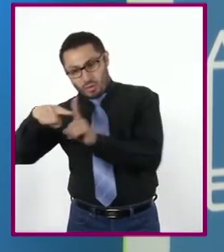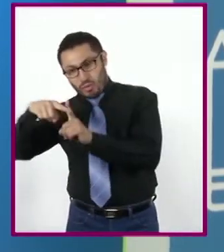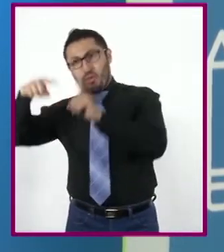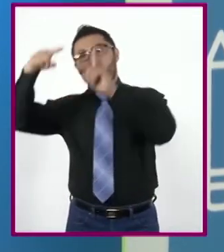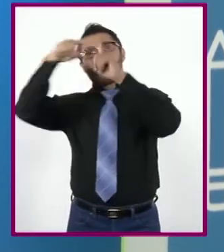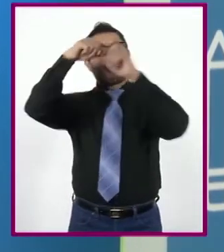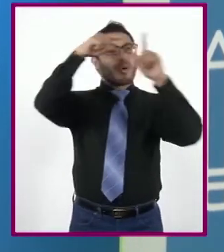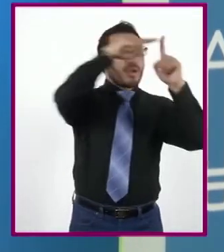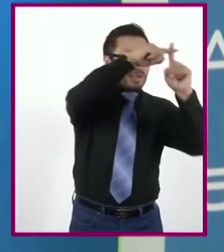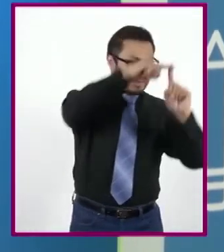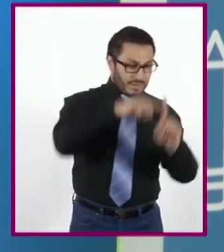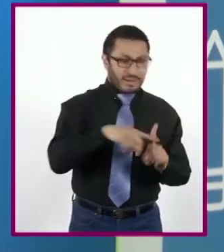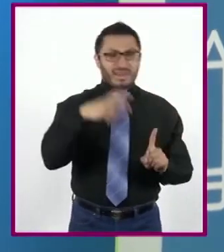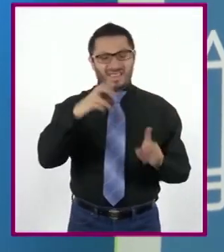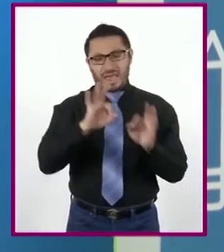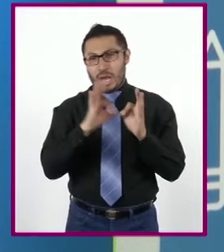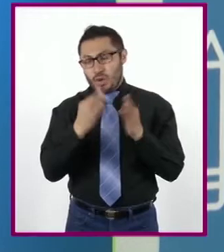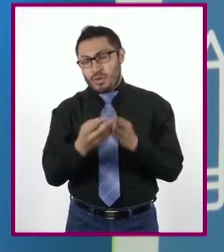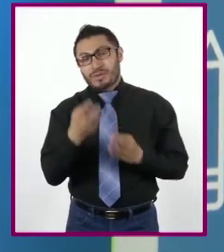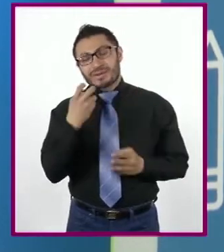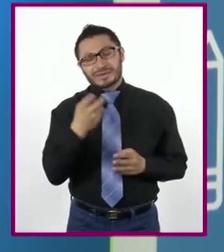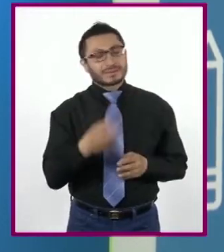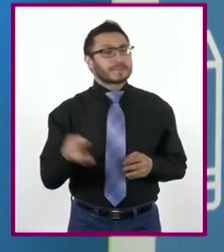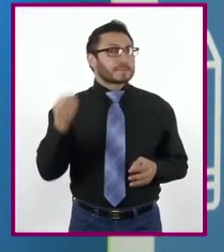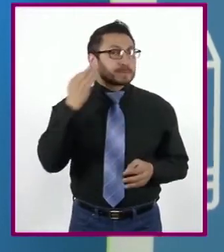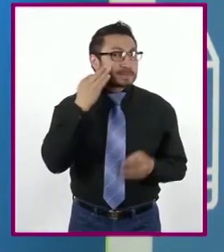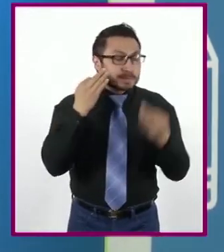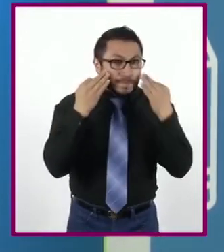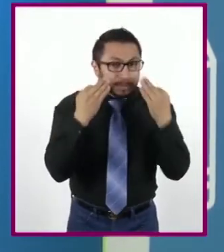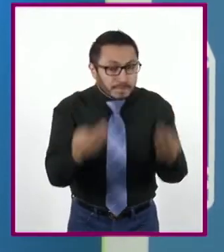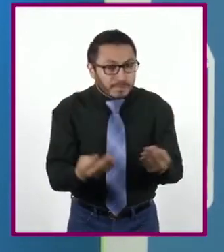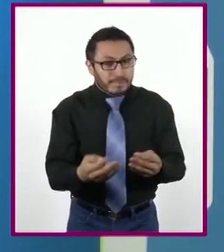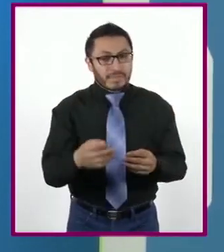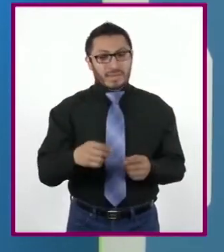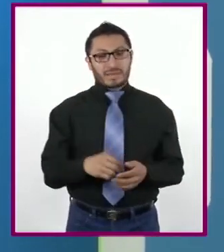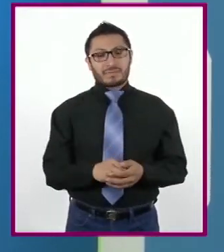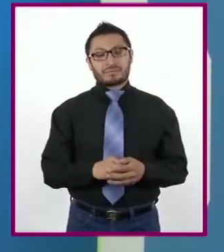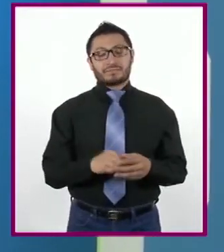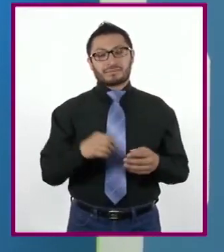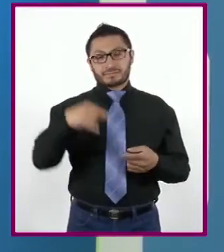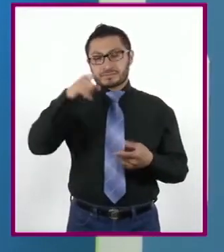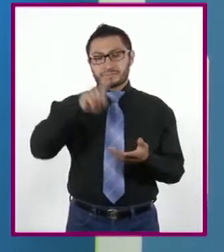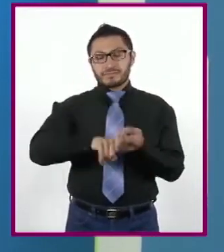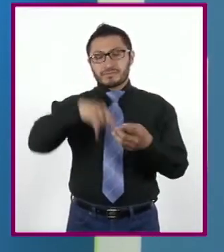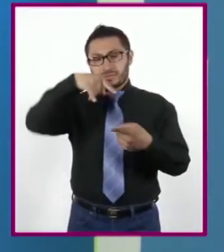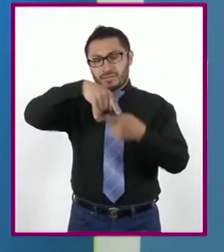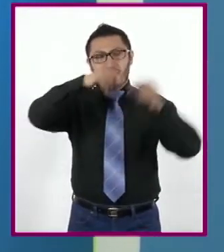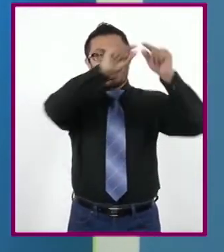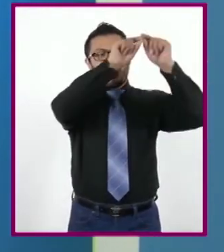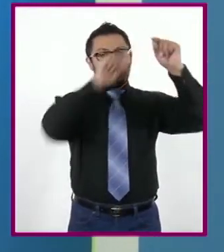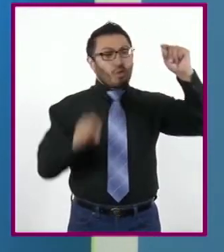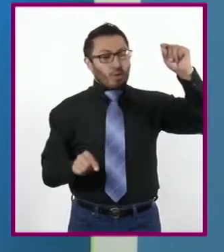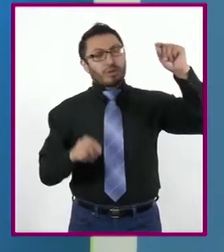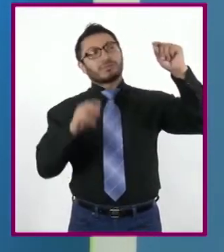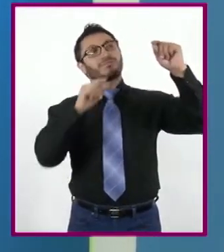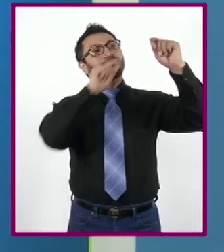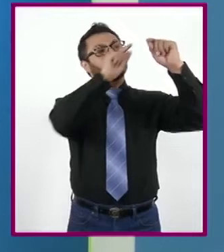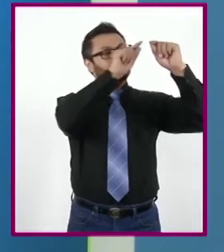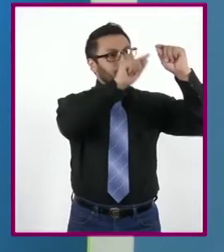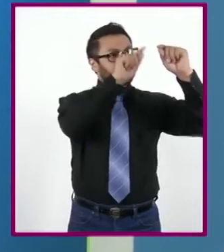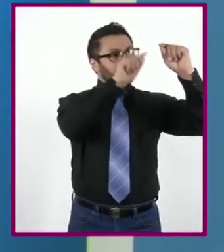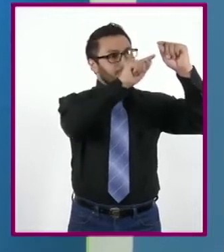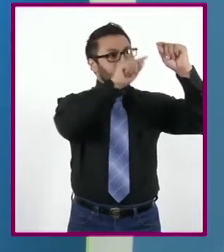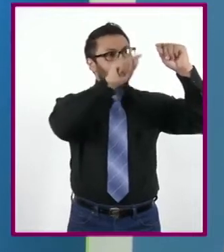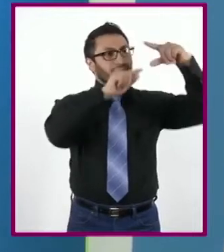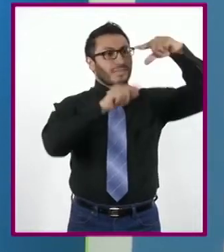eso es cierto es trazando a cualquier cuadrilátero una diagonal. Observen,